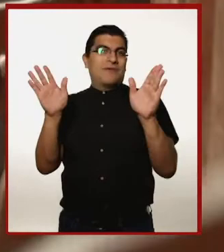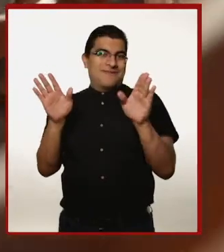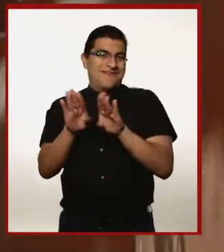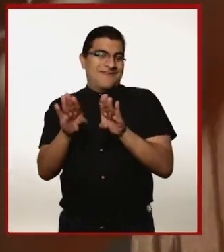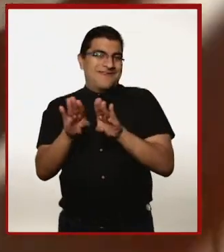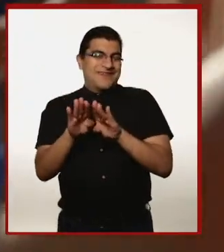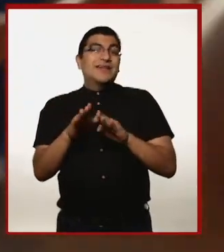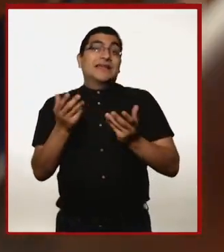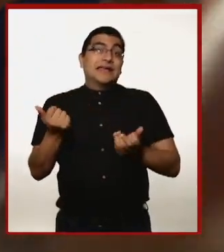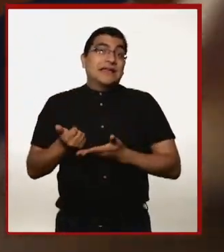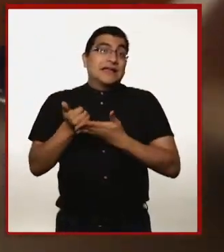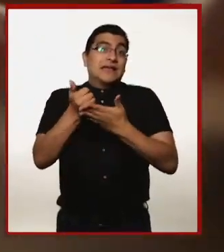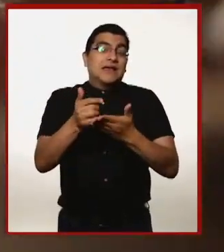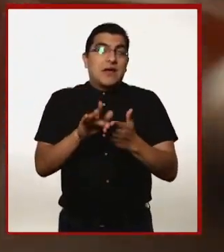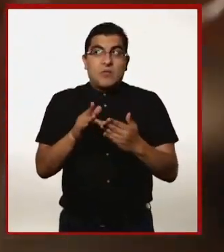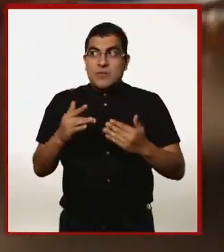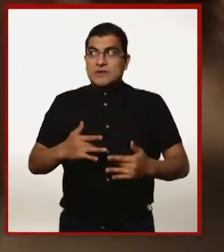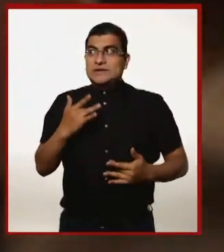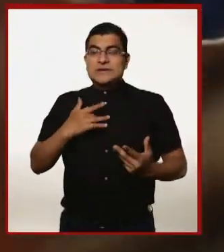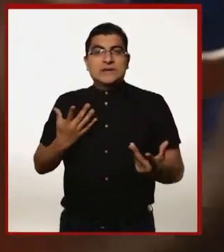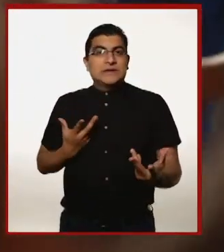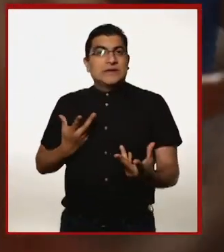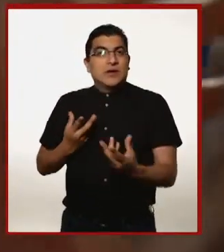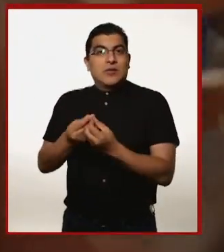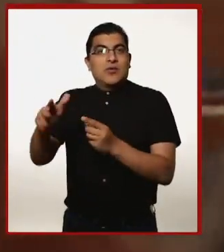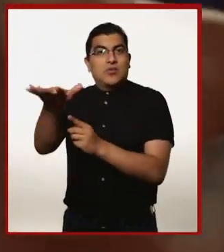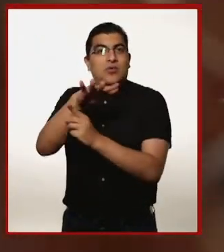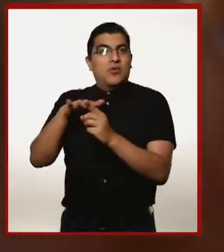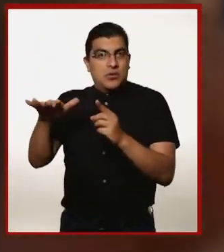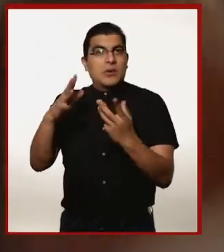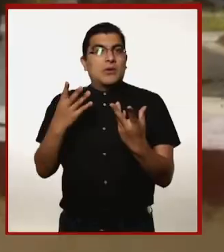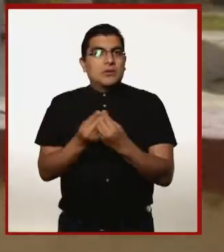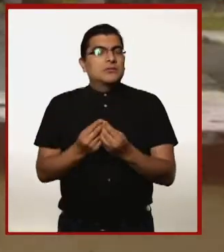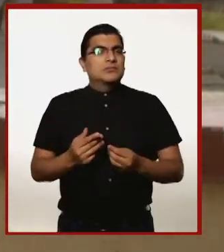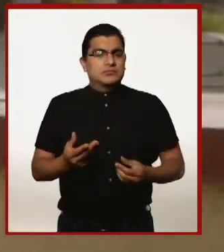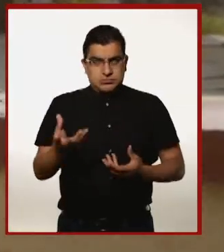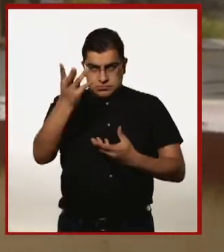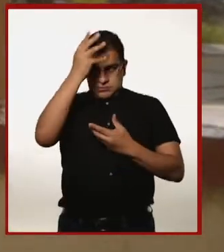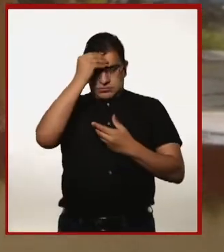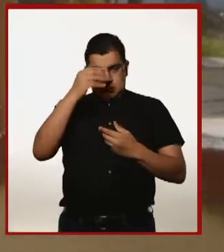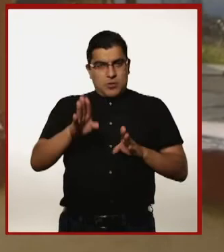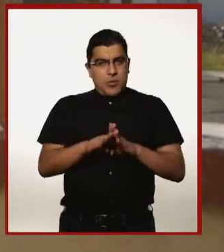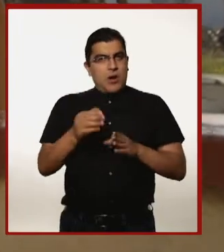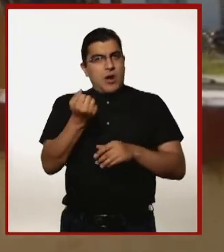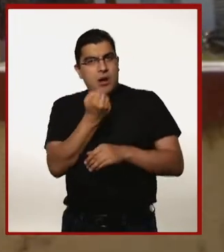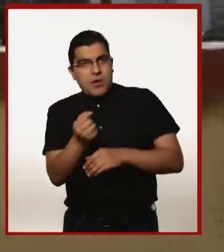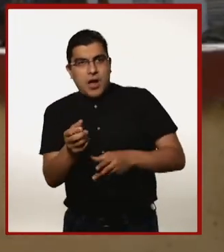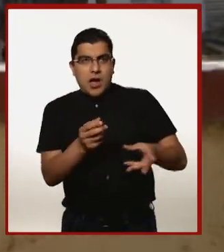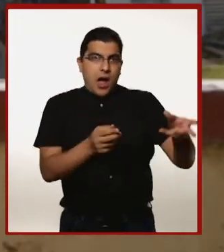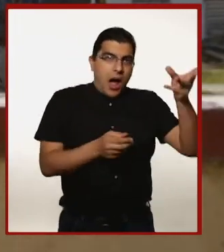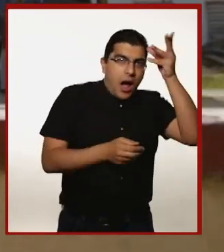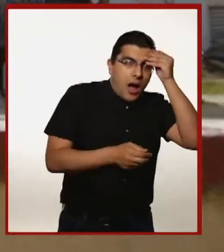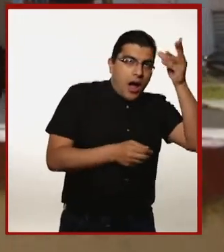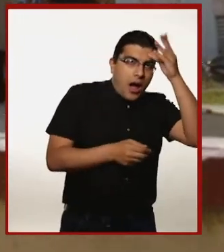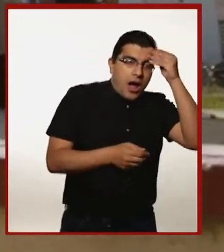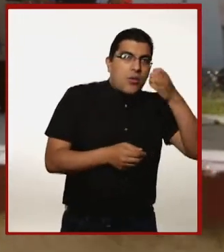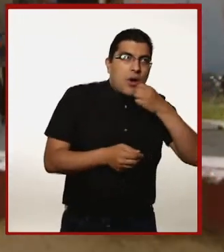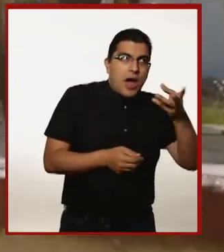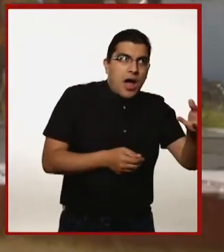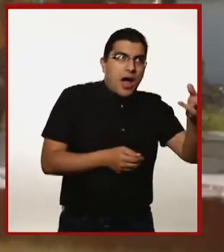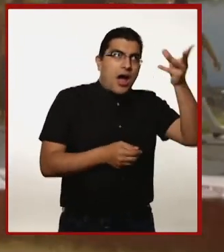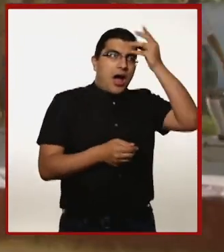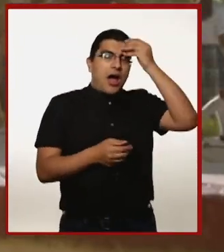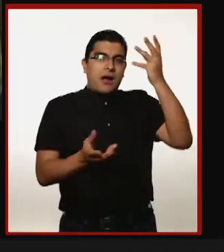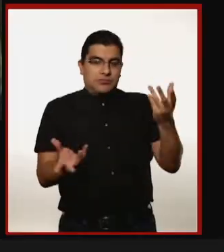mundo. También nos genera ese sentido de pertenencia, entonces nos permite poner en práctica las habilidades y los conocimientos que en la escuela